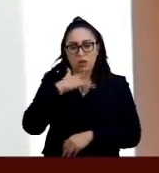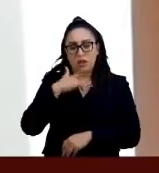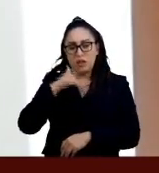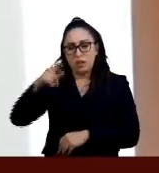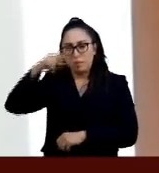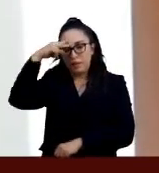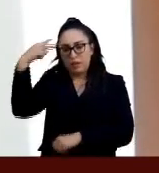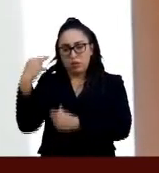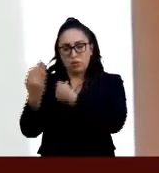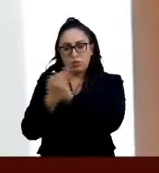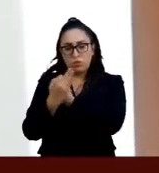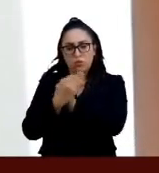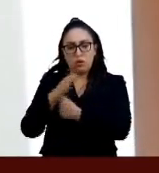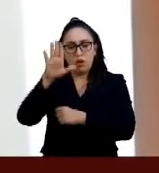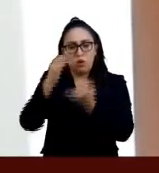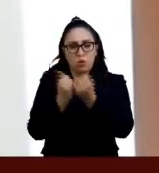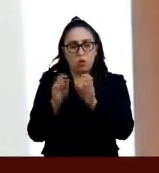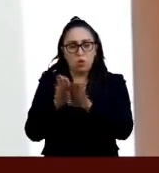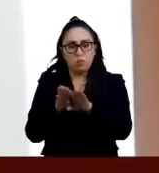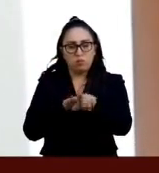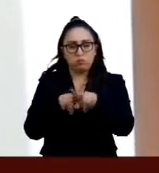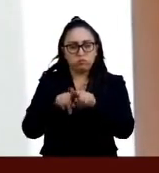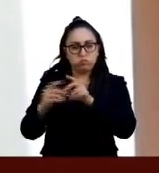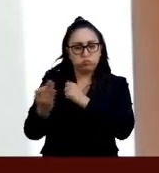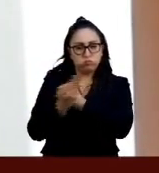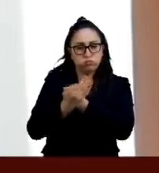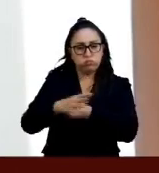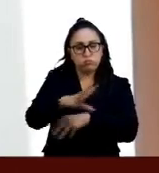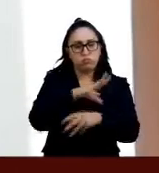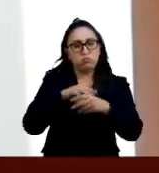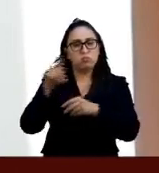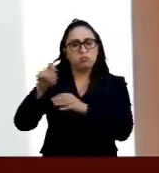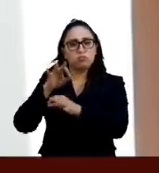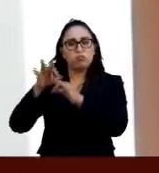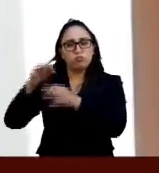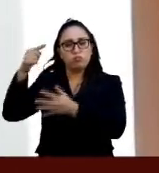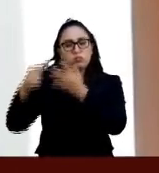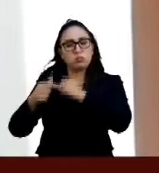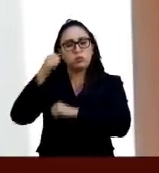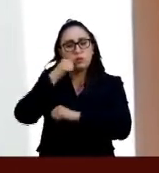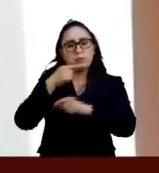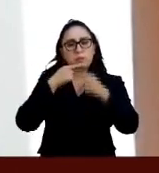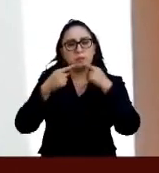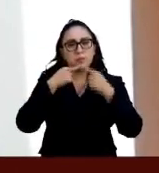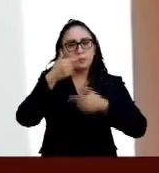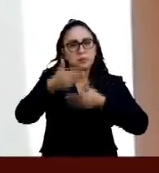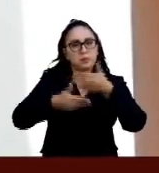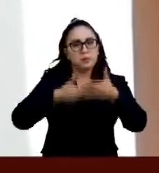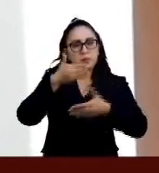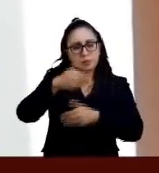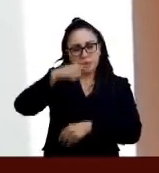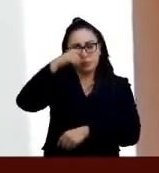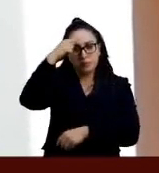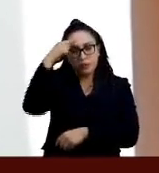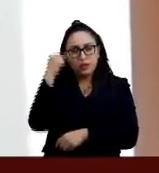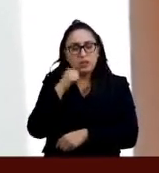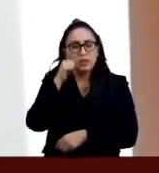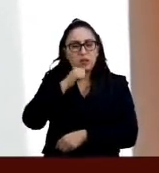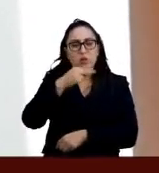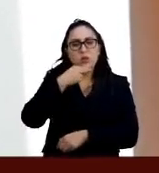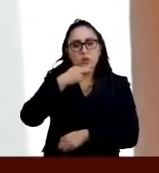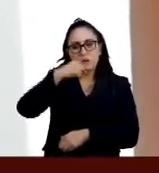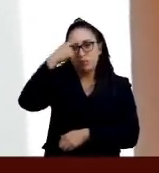principios consecuente, coherente y sobre todo proactivo, que siempre, como bien también lo decía usted,